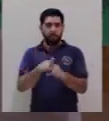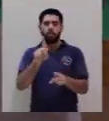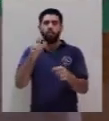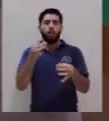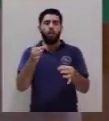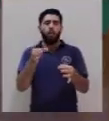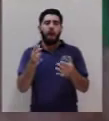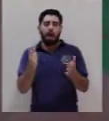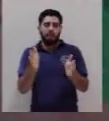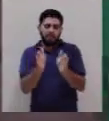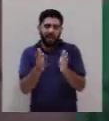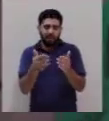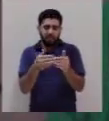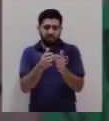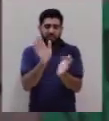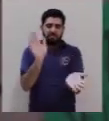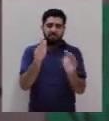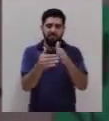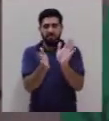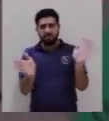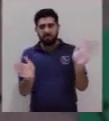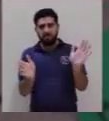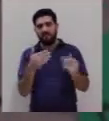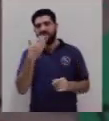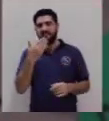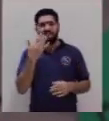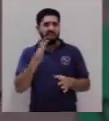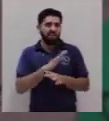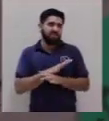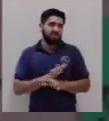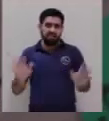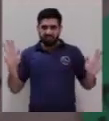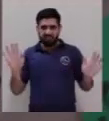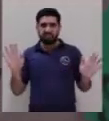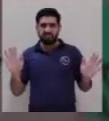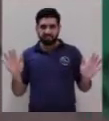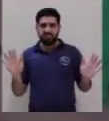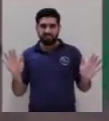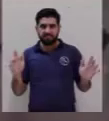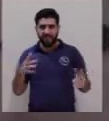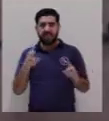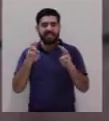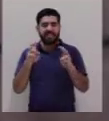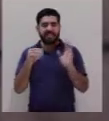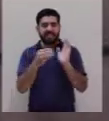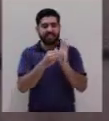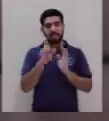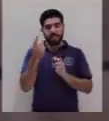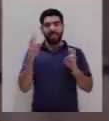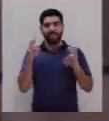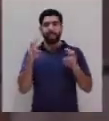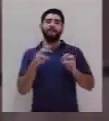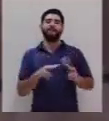un pequeño papel. Ajá. Ya lo vimos, se dobla. Y aquí ya le colocamos el tema.